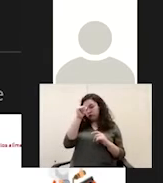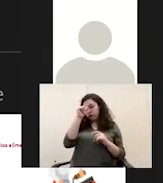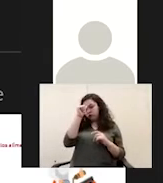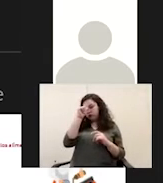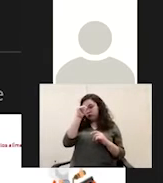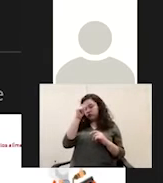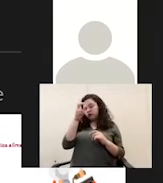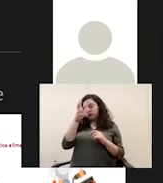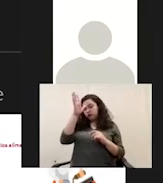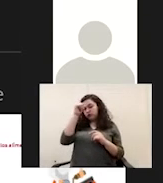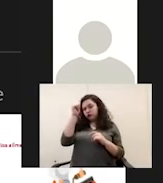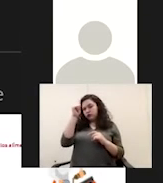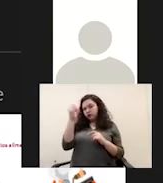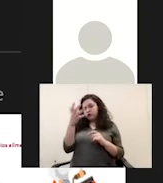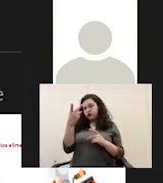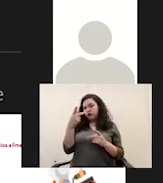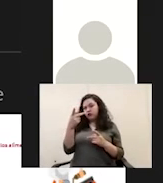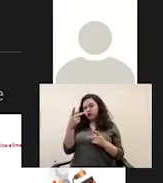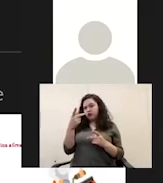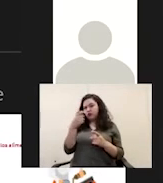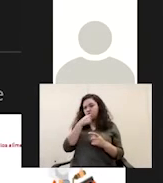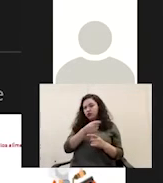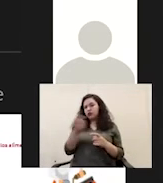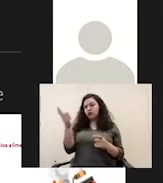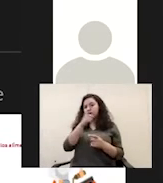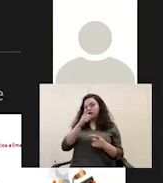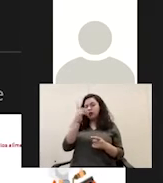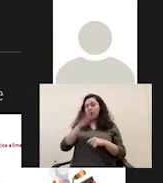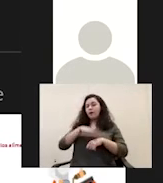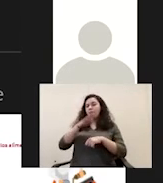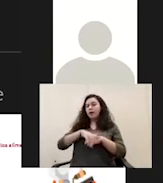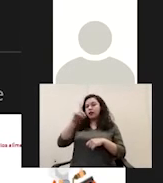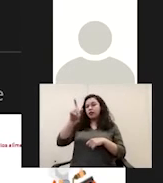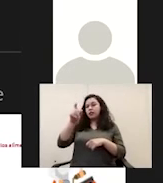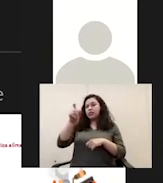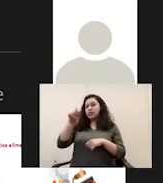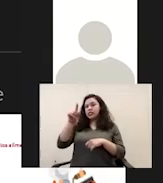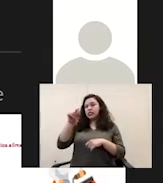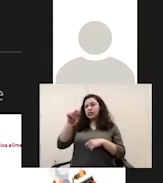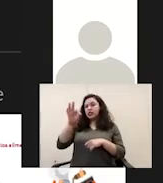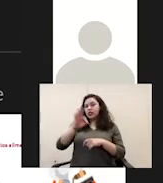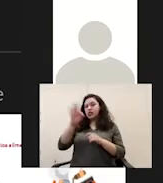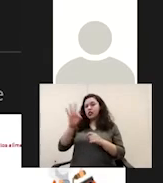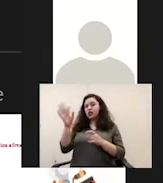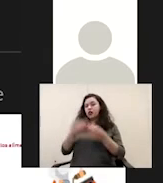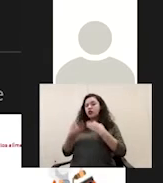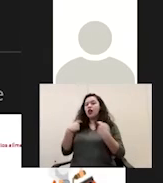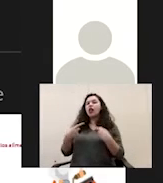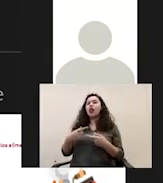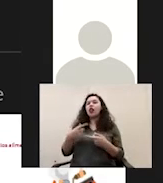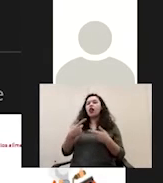se van a echar a perder los productos, es a más de 60 grados centígrados, cualquier bacteria muere en una